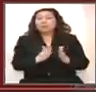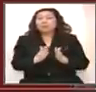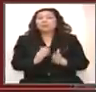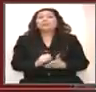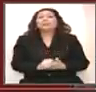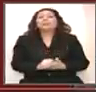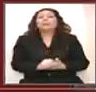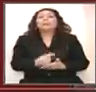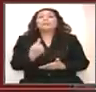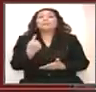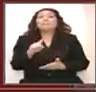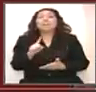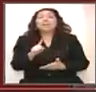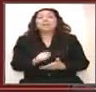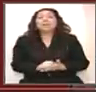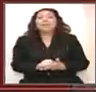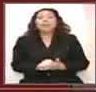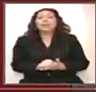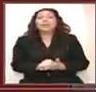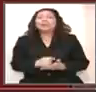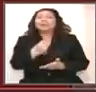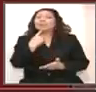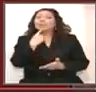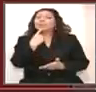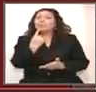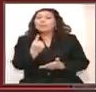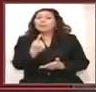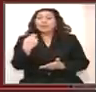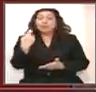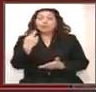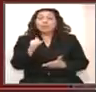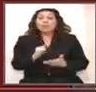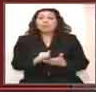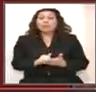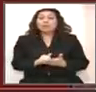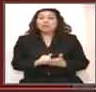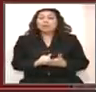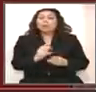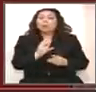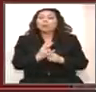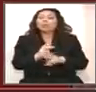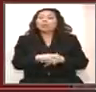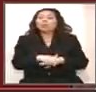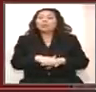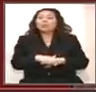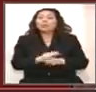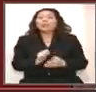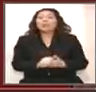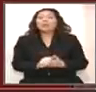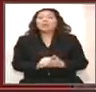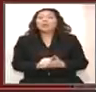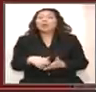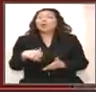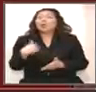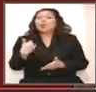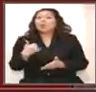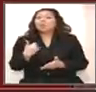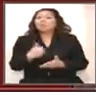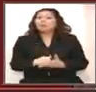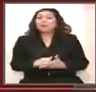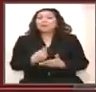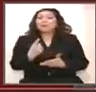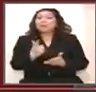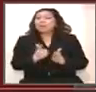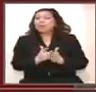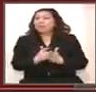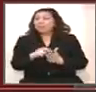estrategias para que expresan la Política Nacional de Prevención y Tratamiento de los Adolescentes en Conflicto con